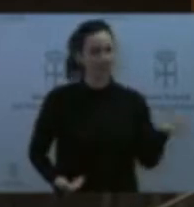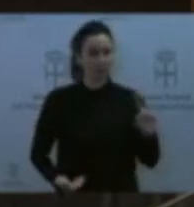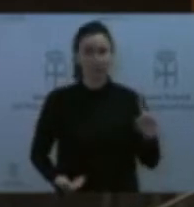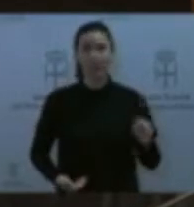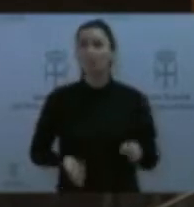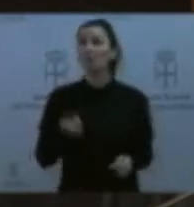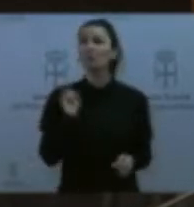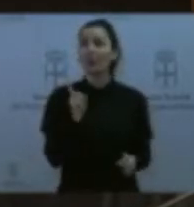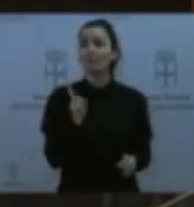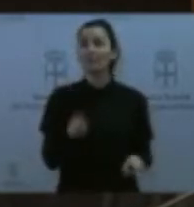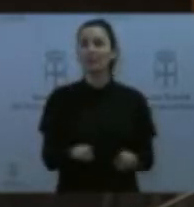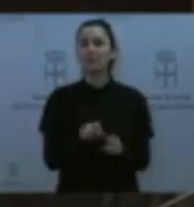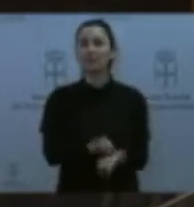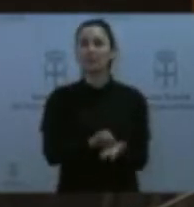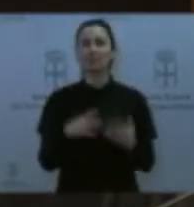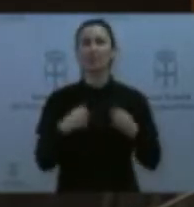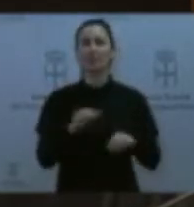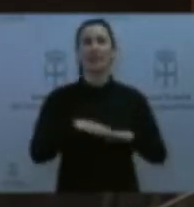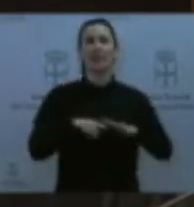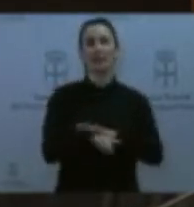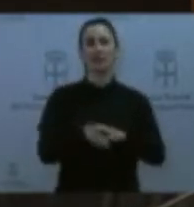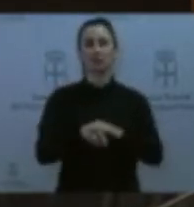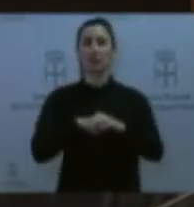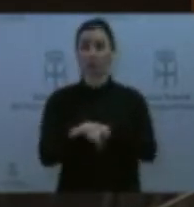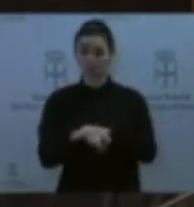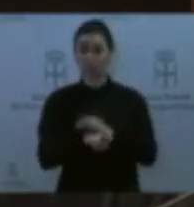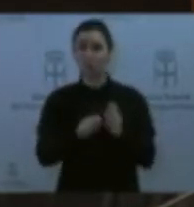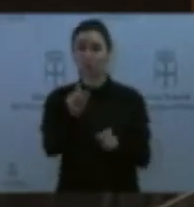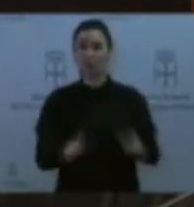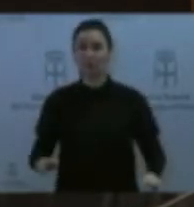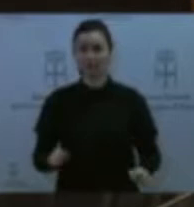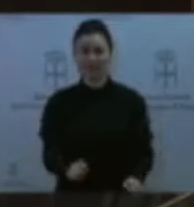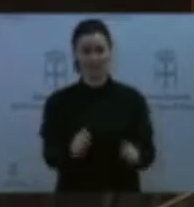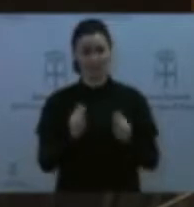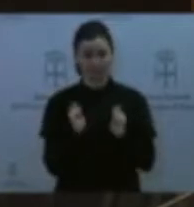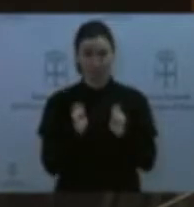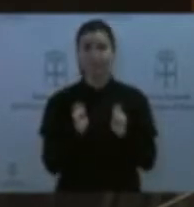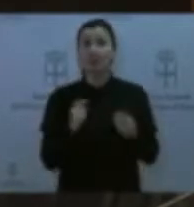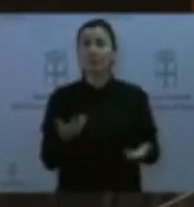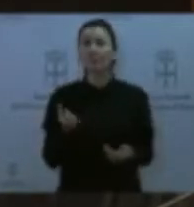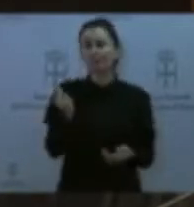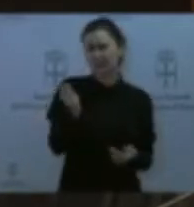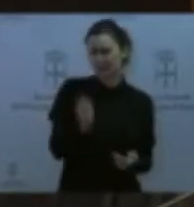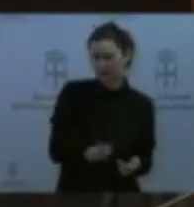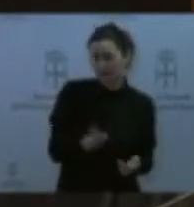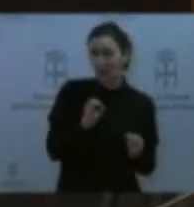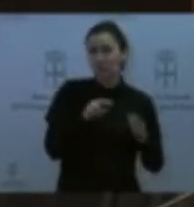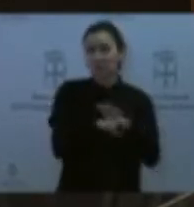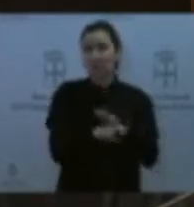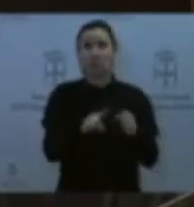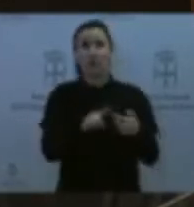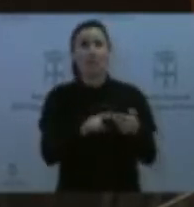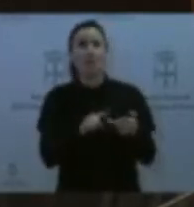gestionar los recursos que los ciudadanos nos aportan. Enumeré los diferentes recursos que están al servicio de los ciudadanos en el